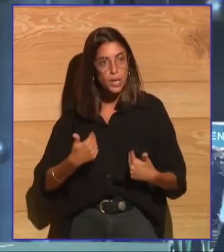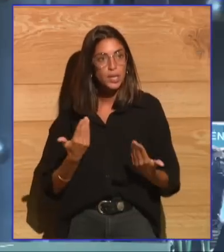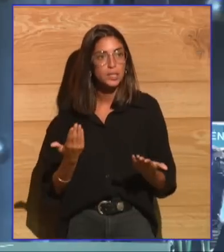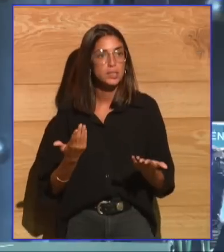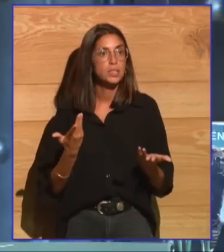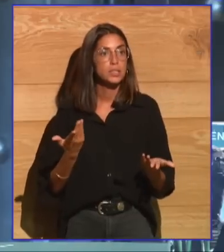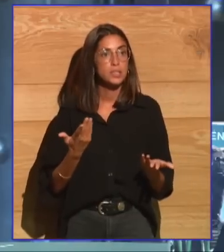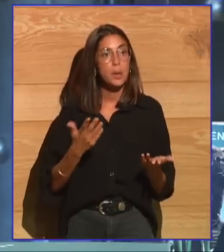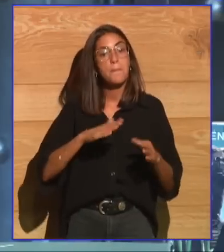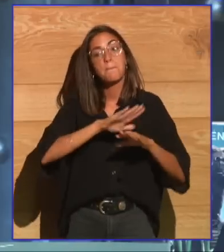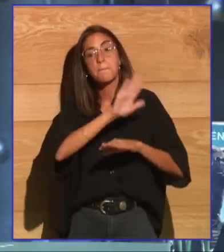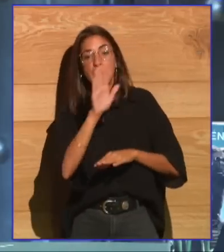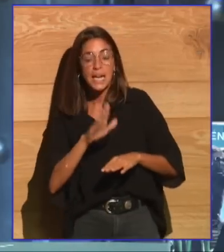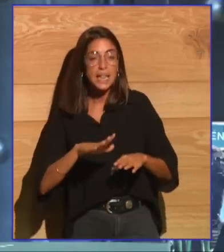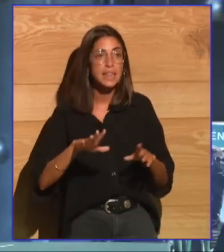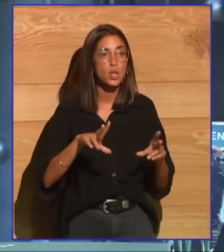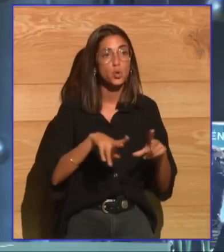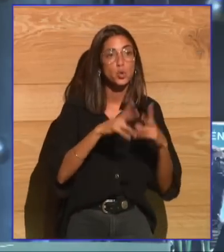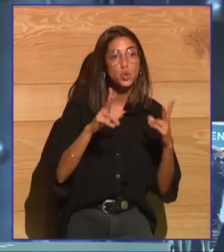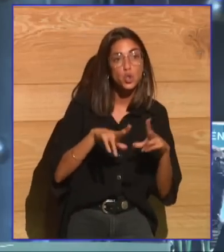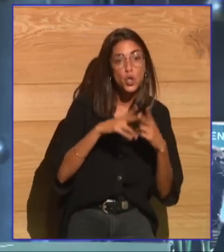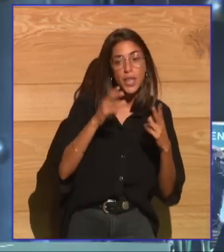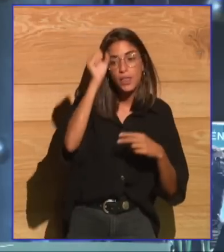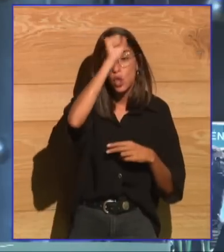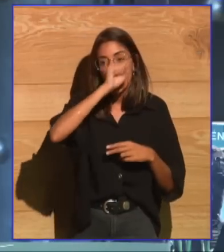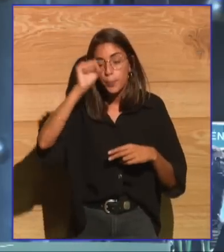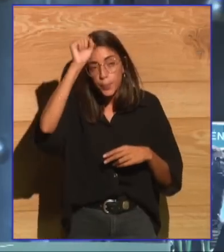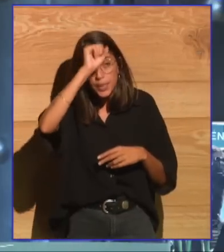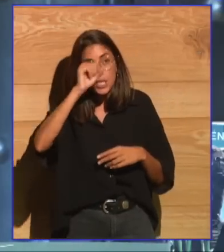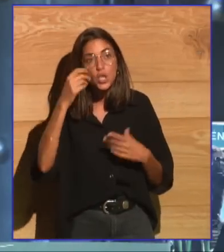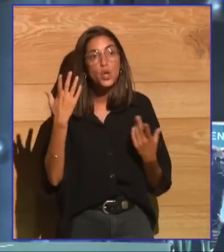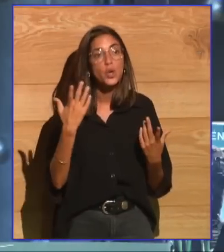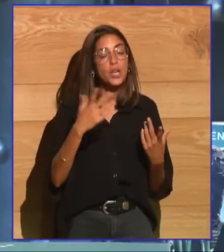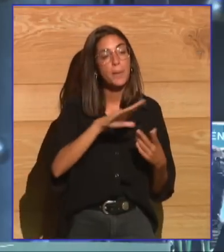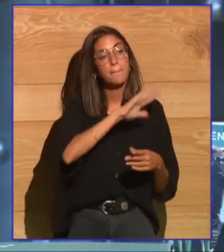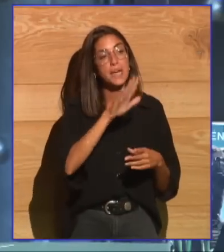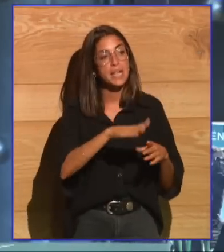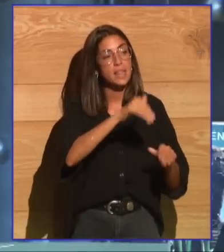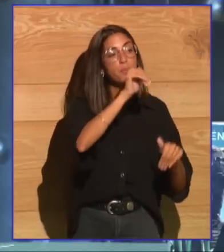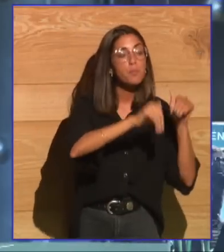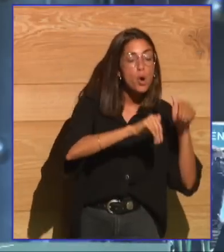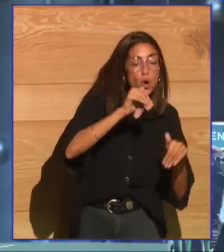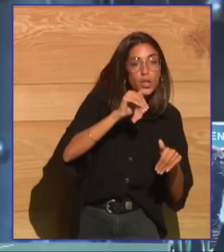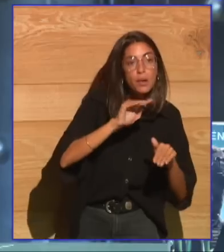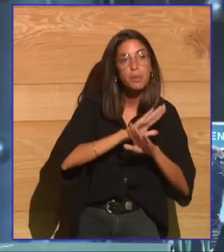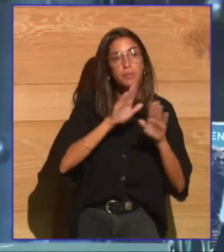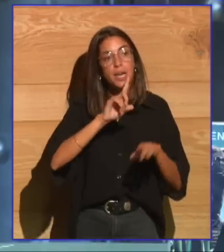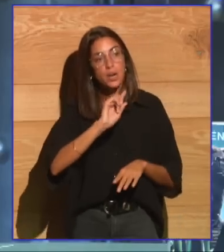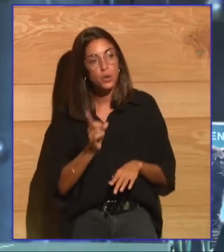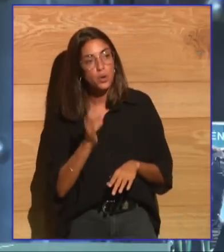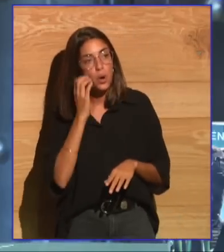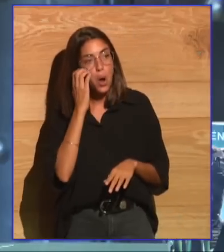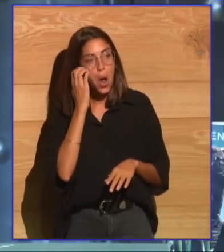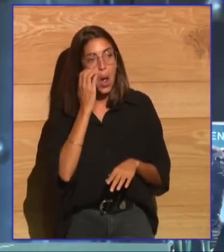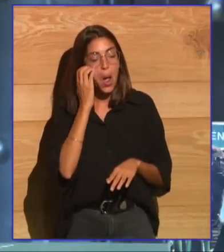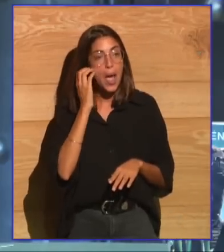estado de opinión conformado por miles de personas que no saben que están votando a otras y que se han coincidido con una película determinada que es la que